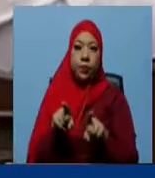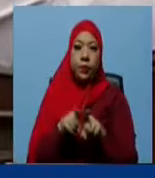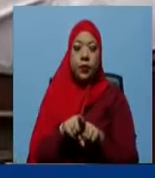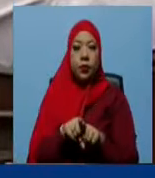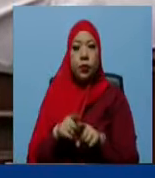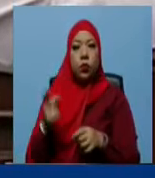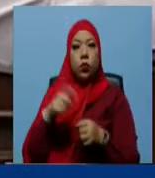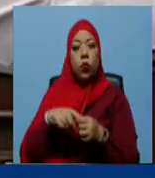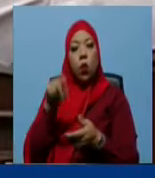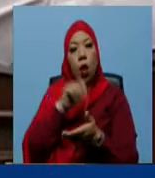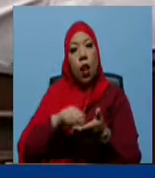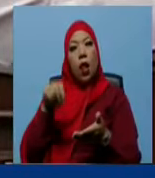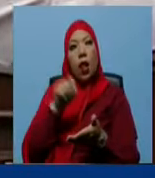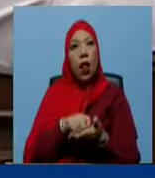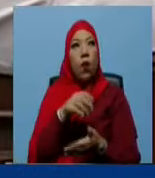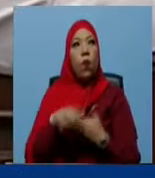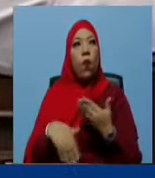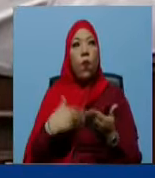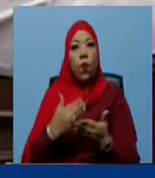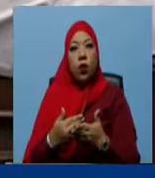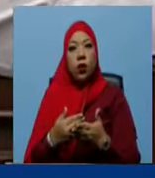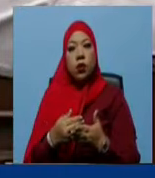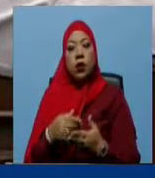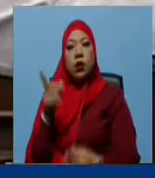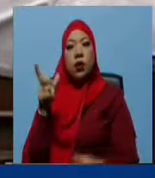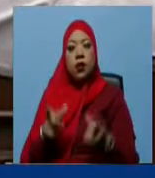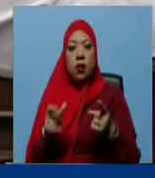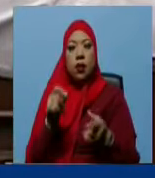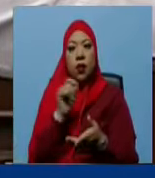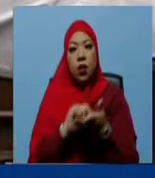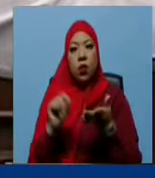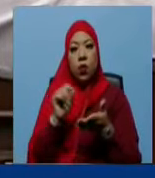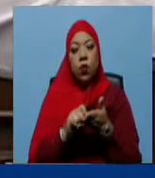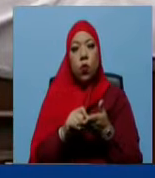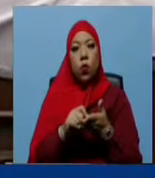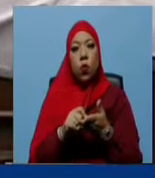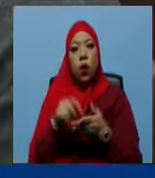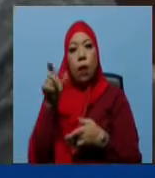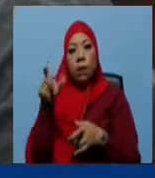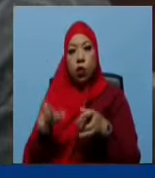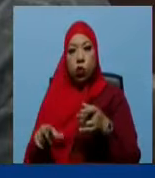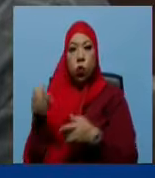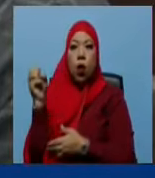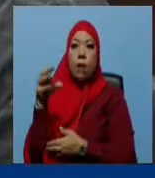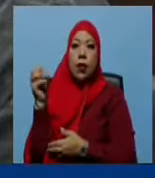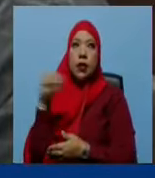Aquí tengo un escritor laureado, Jorge Rodríguez, escritor.